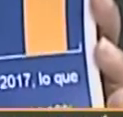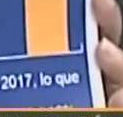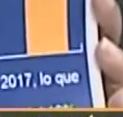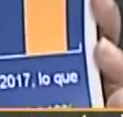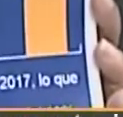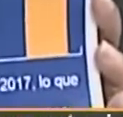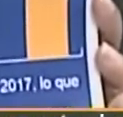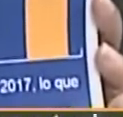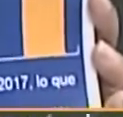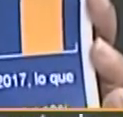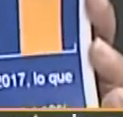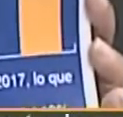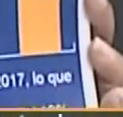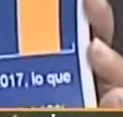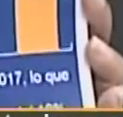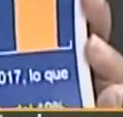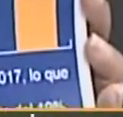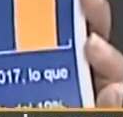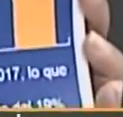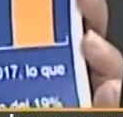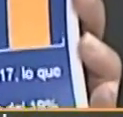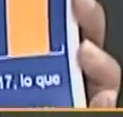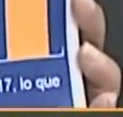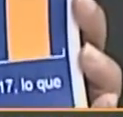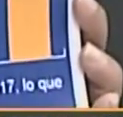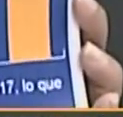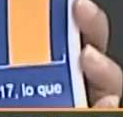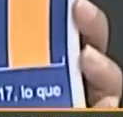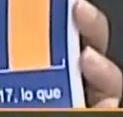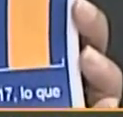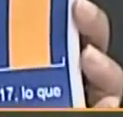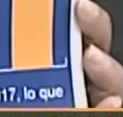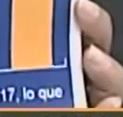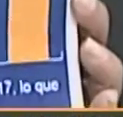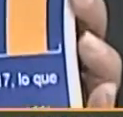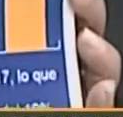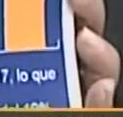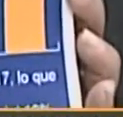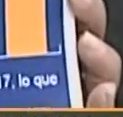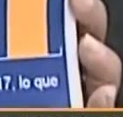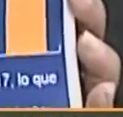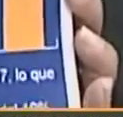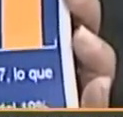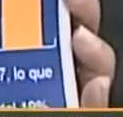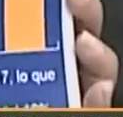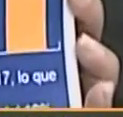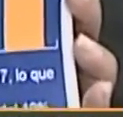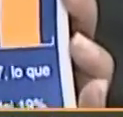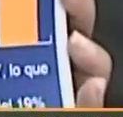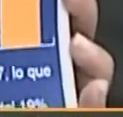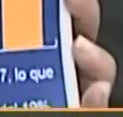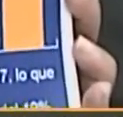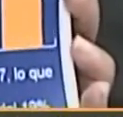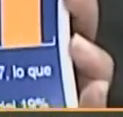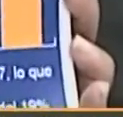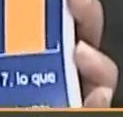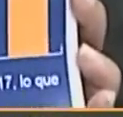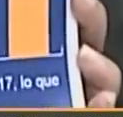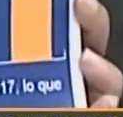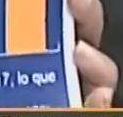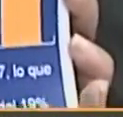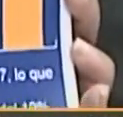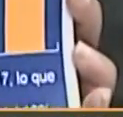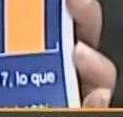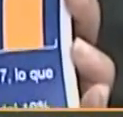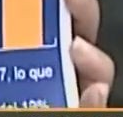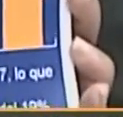en el mundo. Que se sepa, Venezuela es vecino del país que es el principal productor de cocaína en el